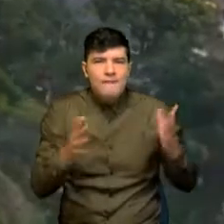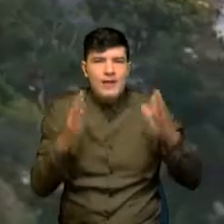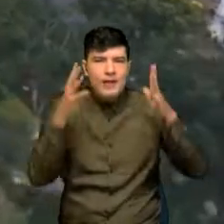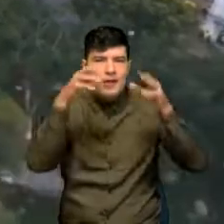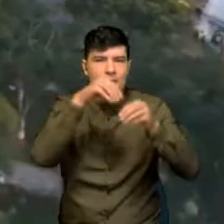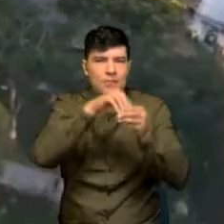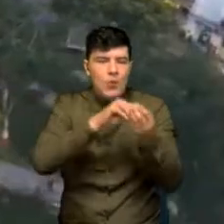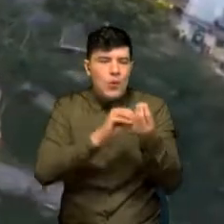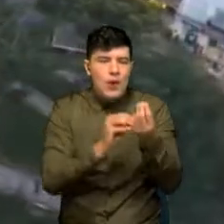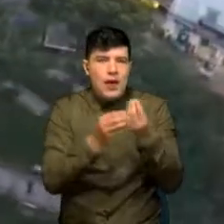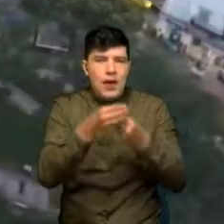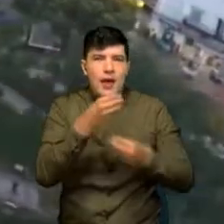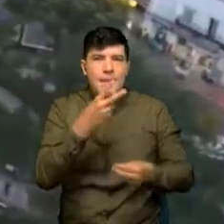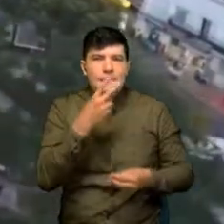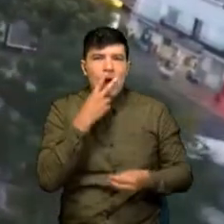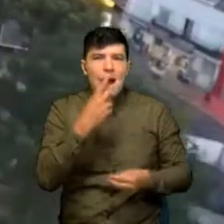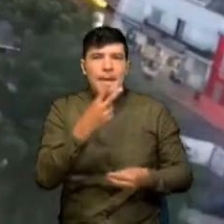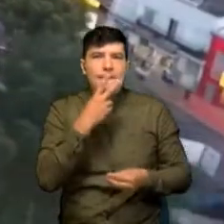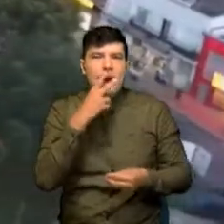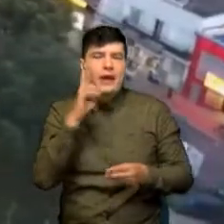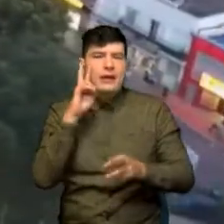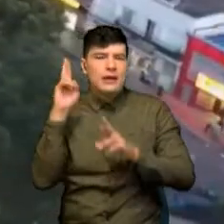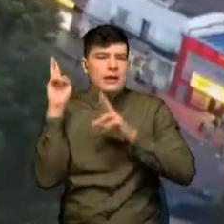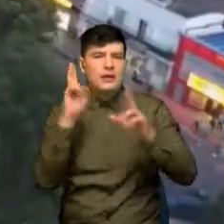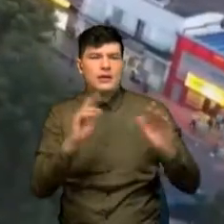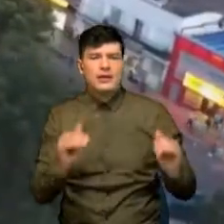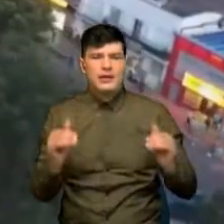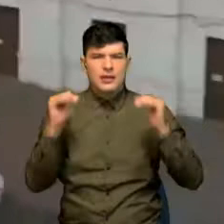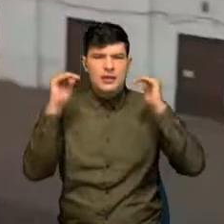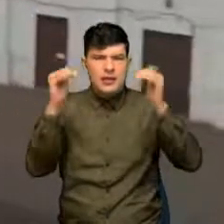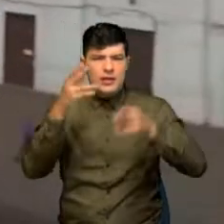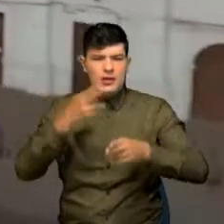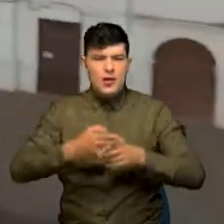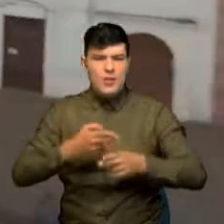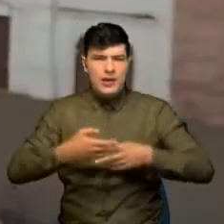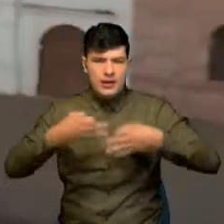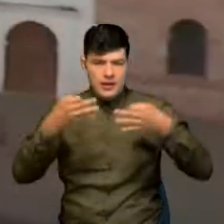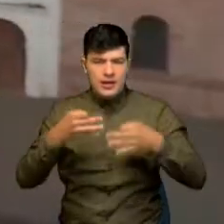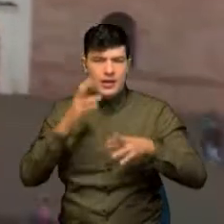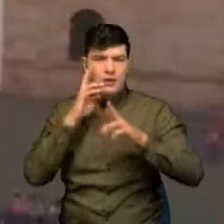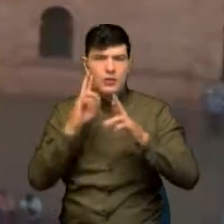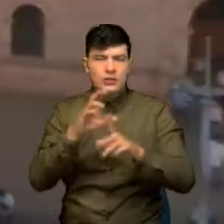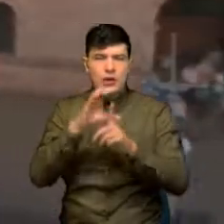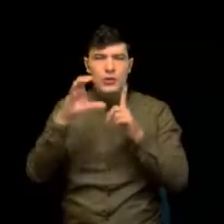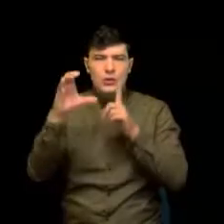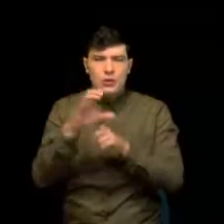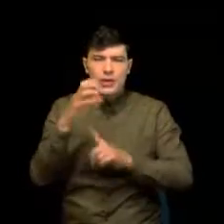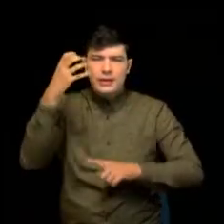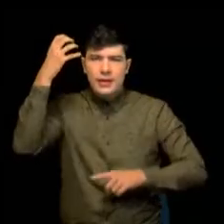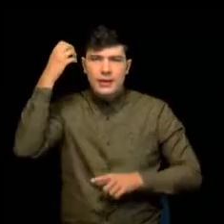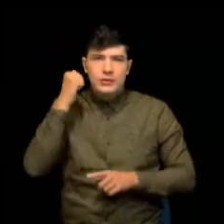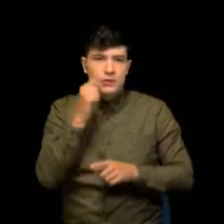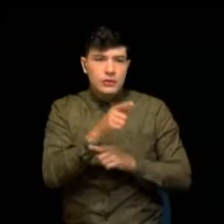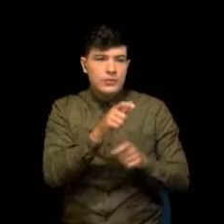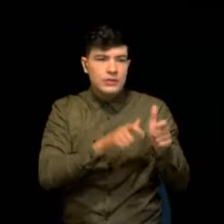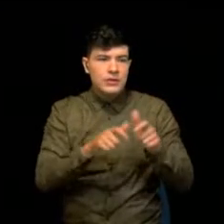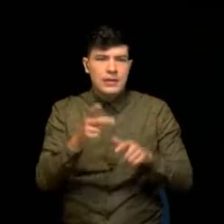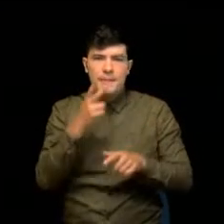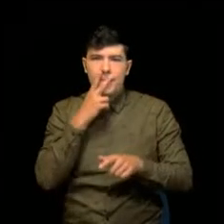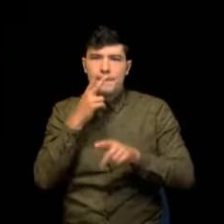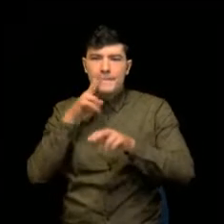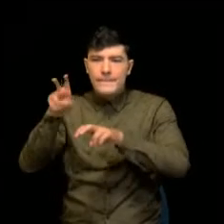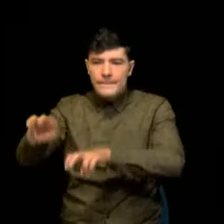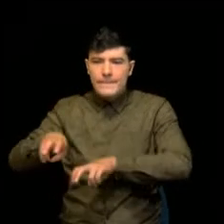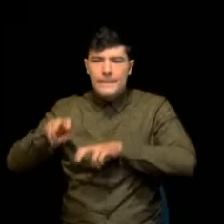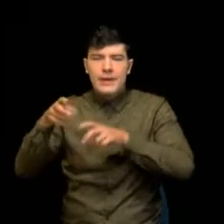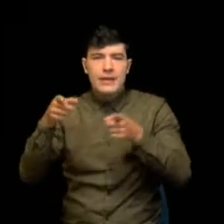haciendo por todo lo alto en nombre de nuestra tradición, de nuestra cultura y de nuestros tabacaleros y nuestros moreros. Pues ya que menciona precisamente una